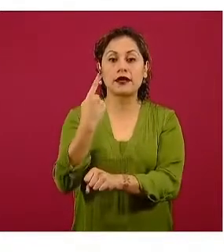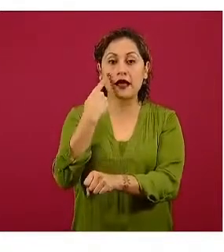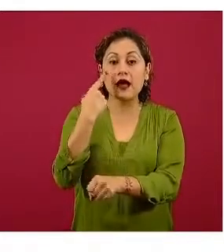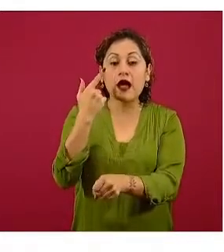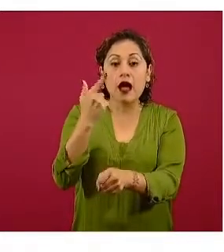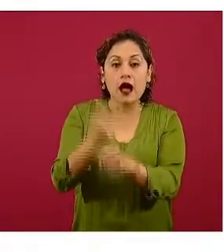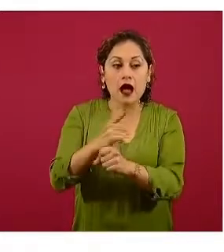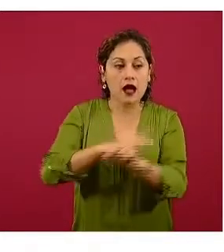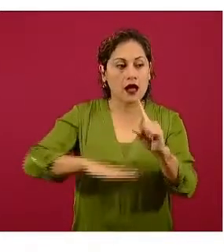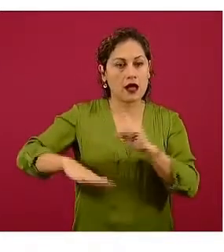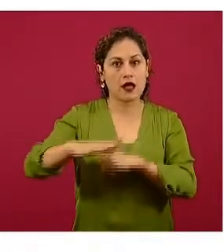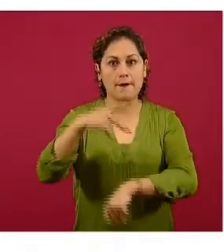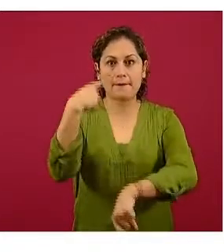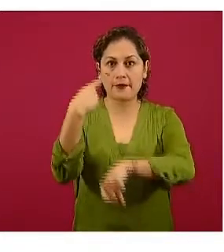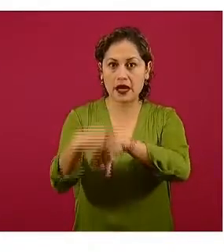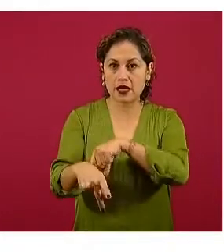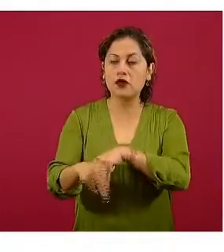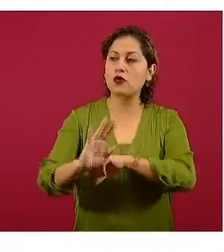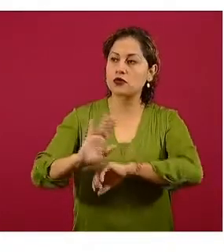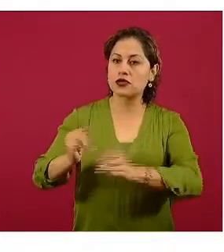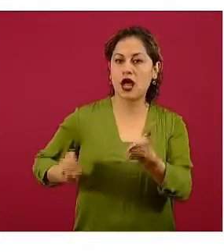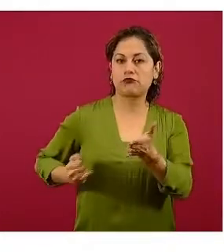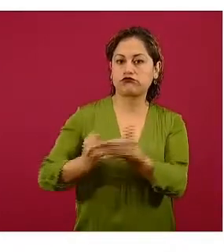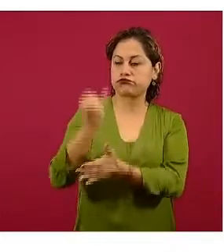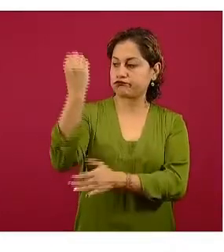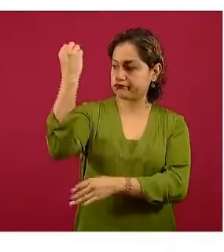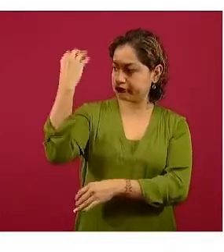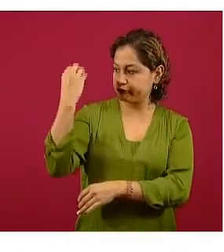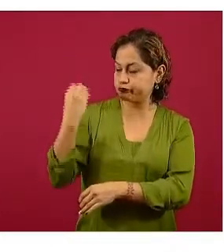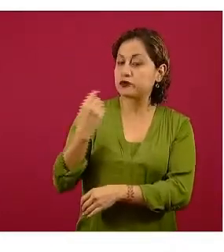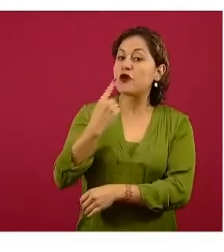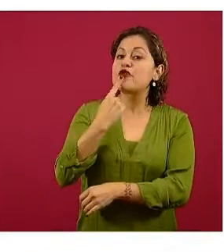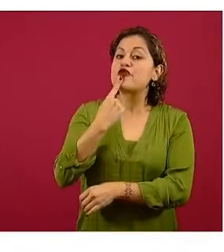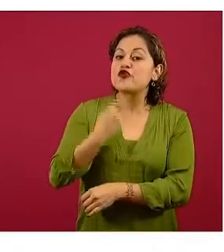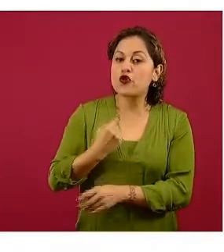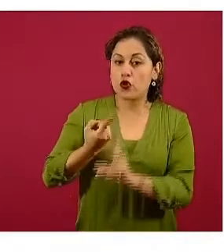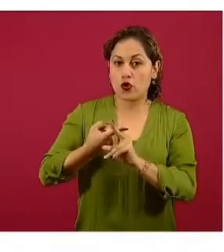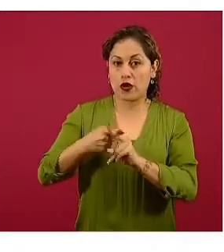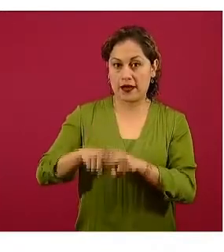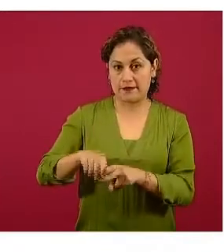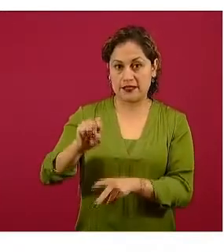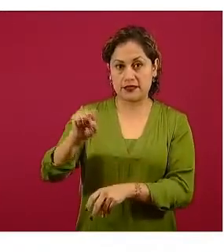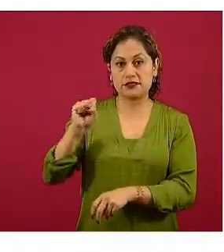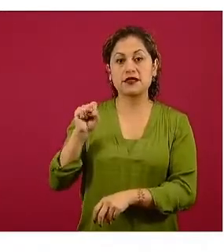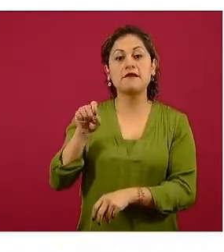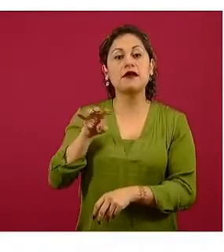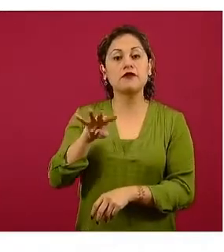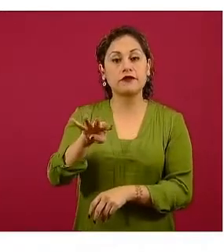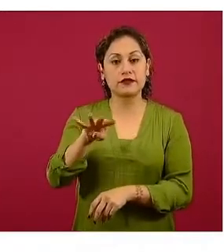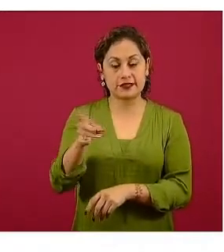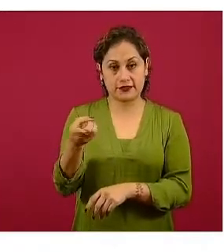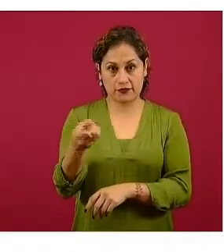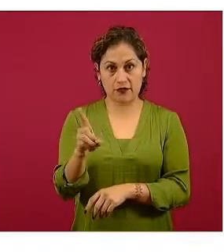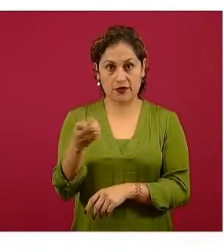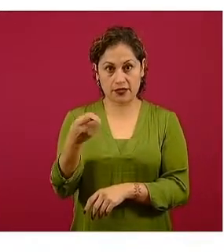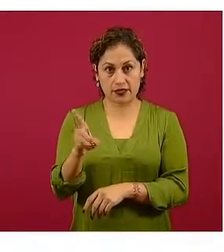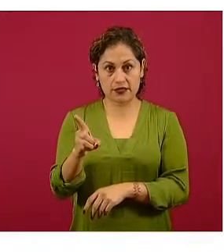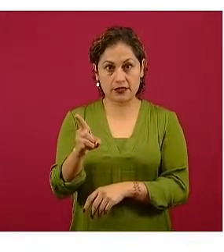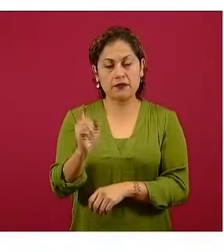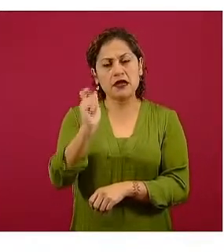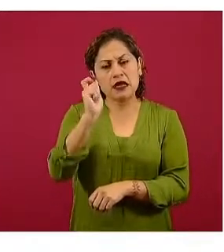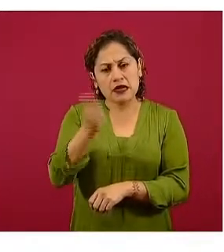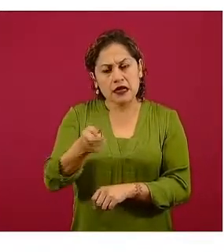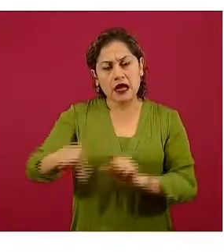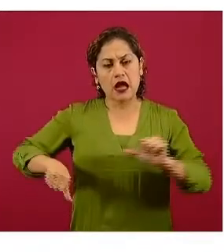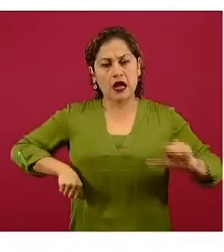pasado viernes, decidieron iniciar desde el mismo sábado 19 con las acciones que